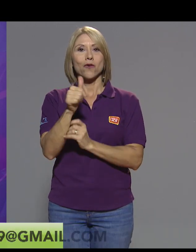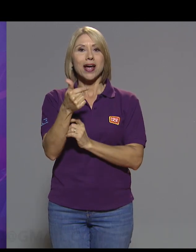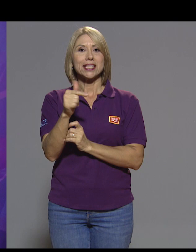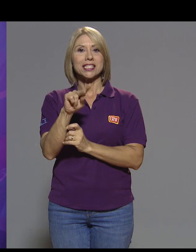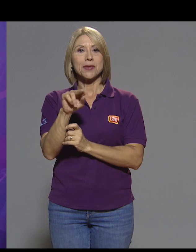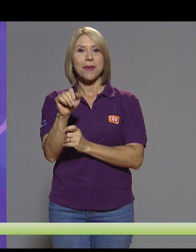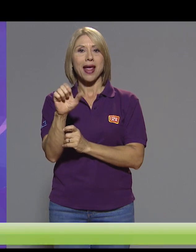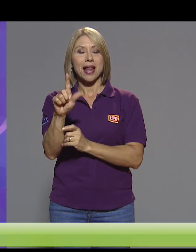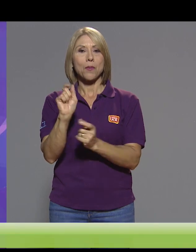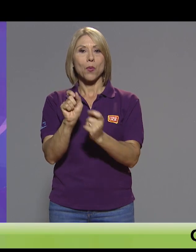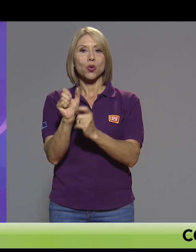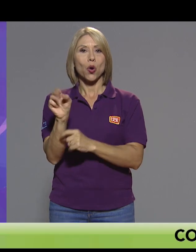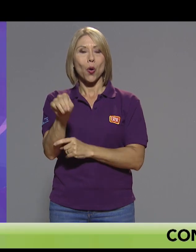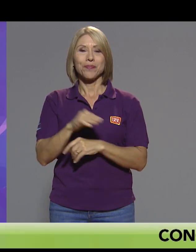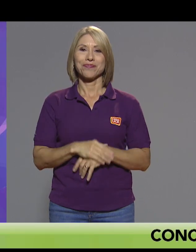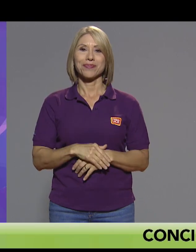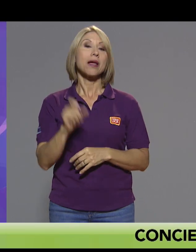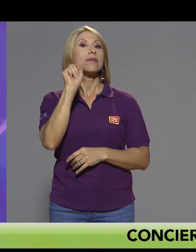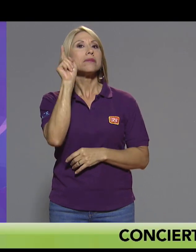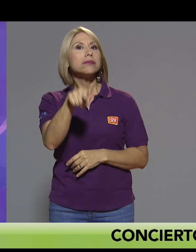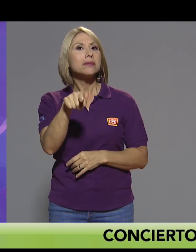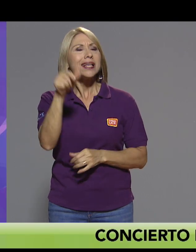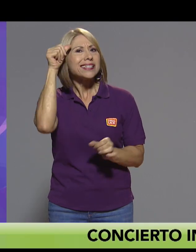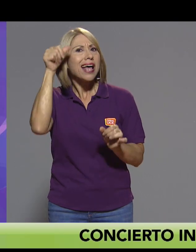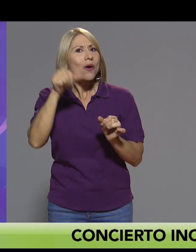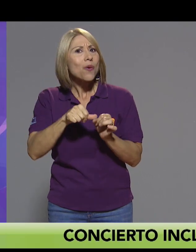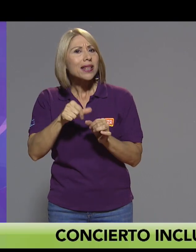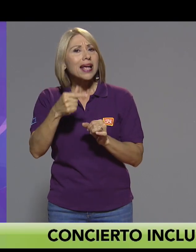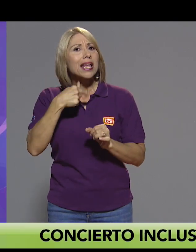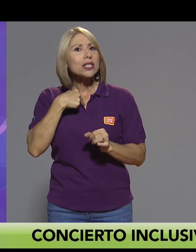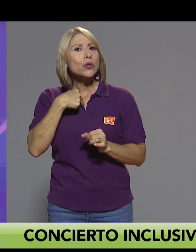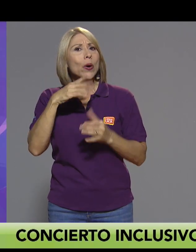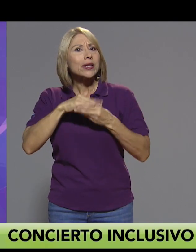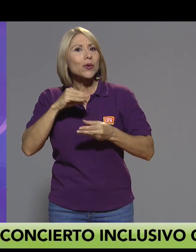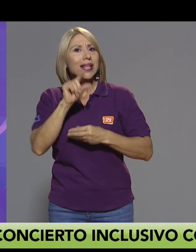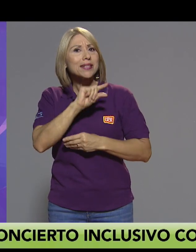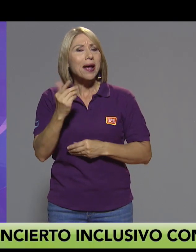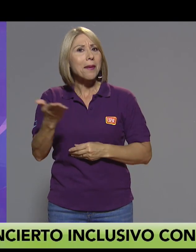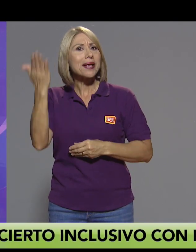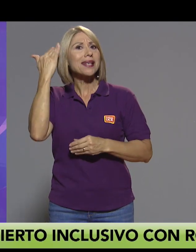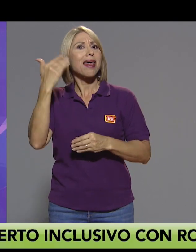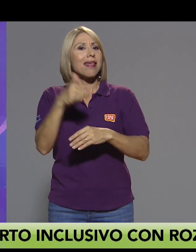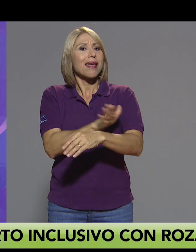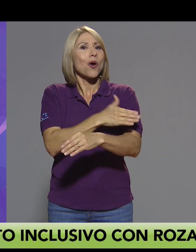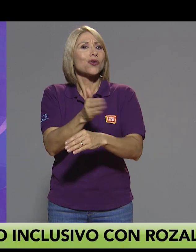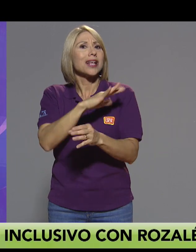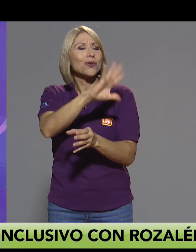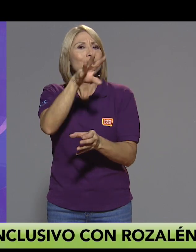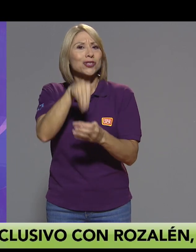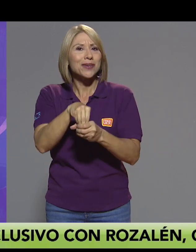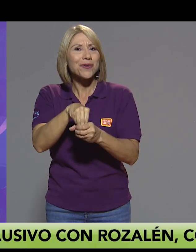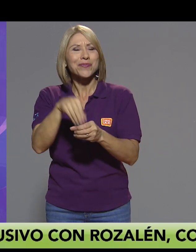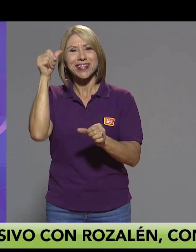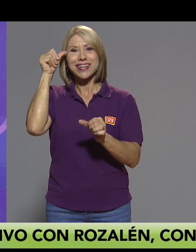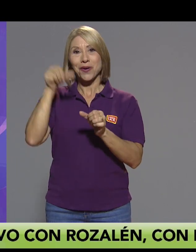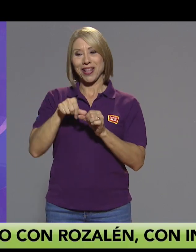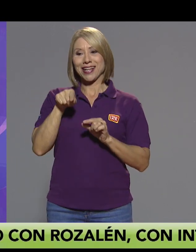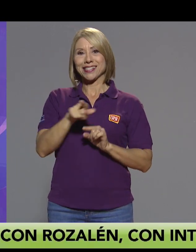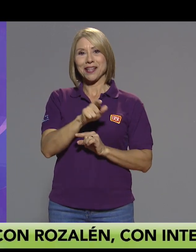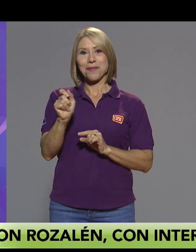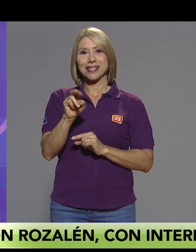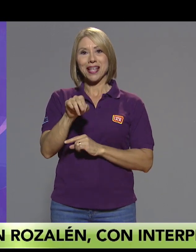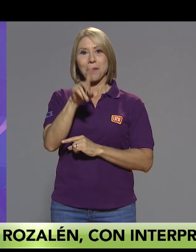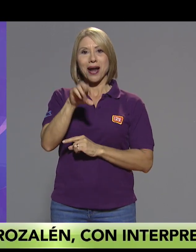gmail.com se acuerdan del concierto inclusivo que les conté la semana pasada bueno quiero recordarles que durante este mes de marzo